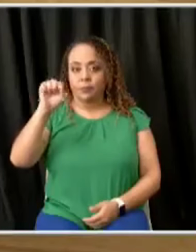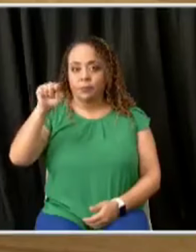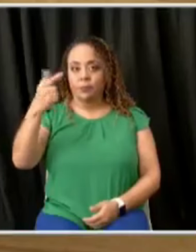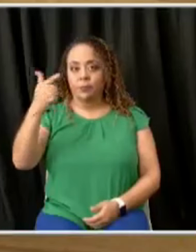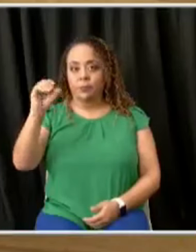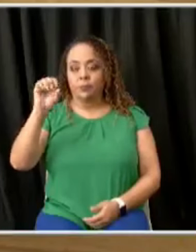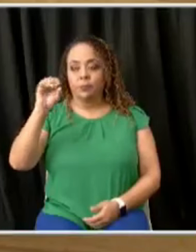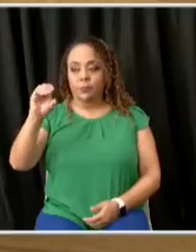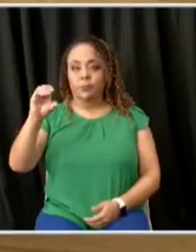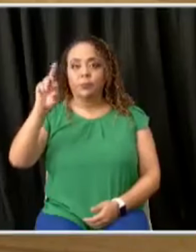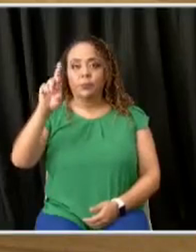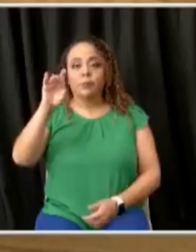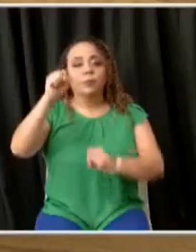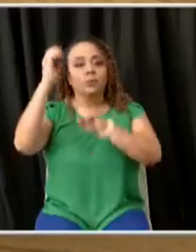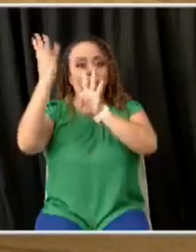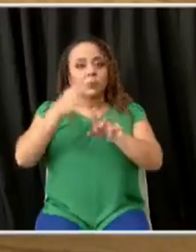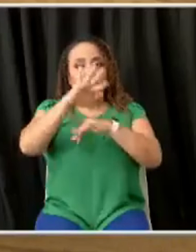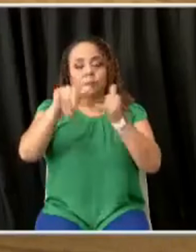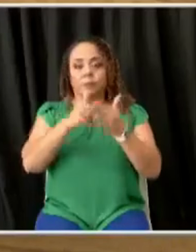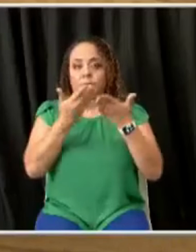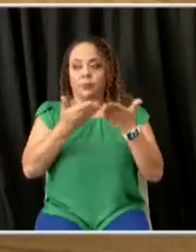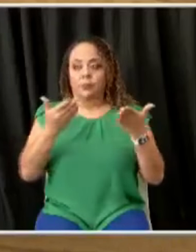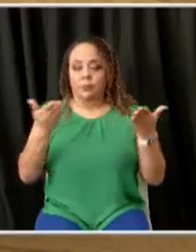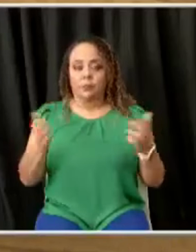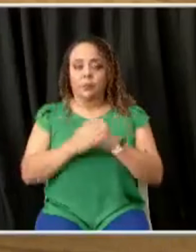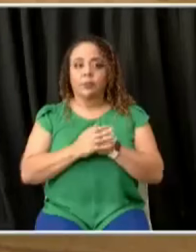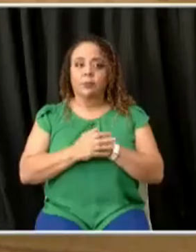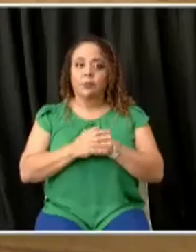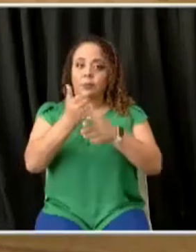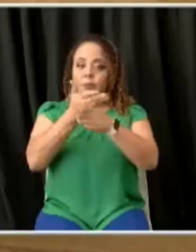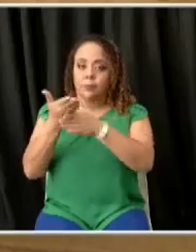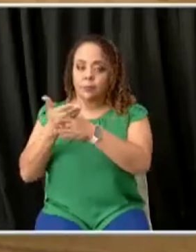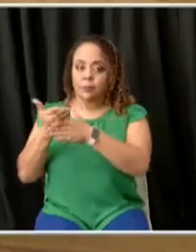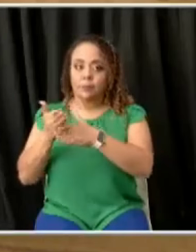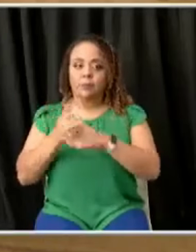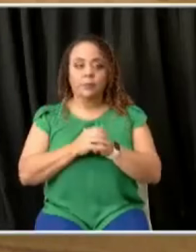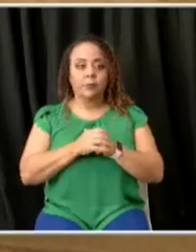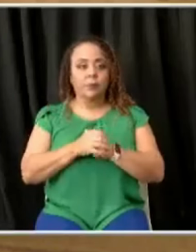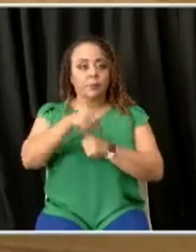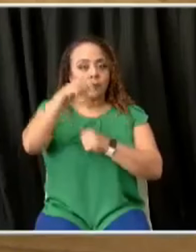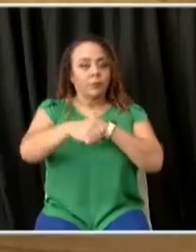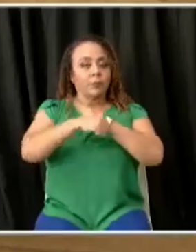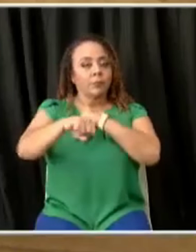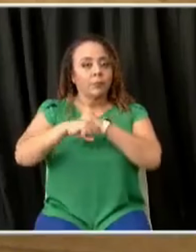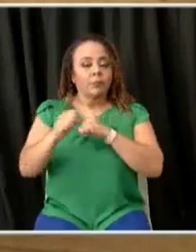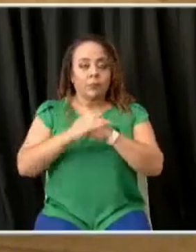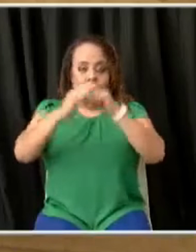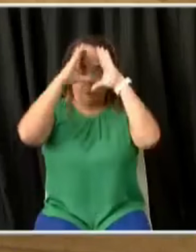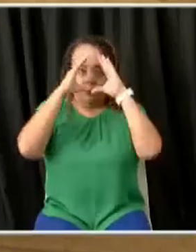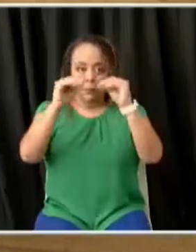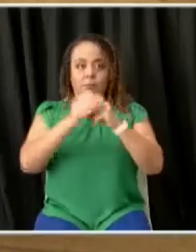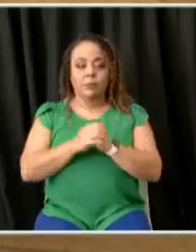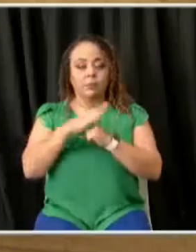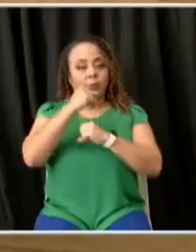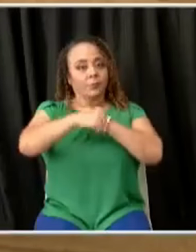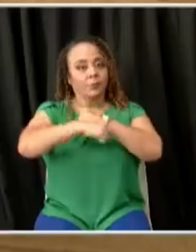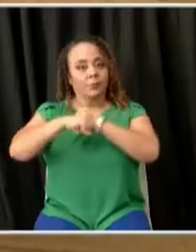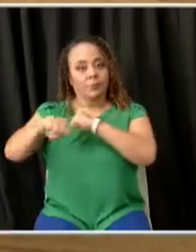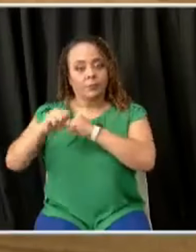www.cco.go.cr, donde puede descargar todo el material que les estamos compartiendo en esta campaña de información y